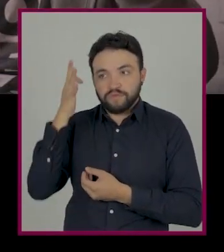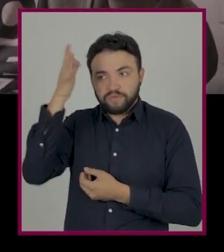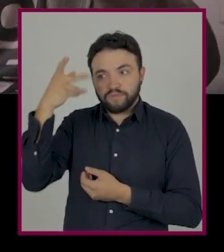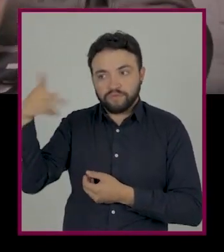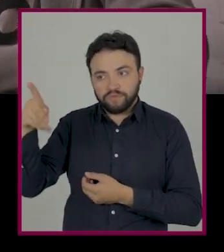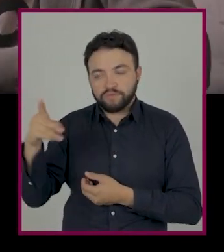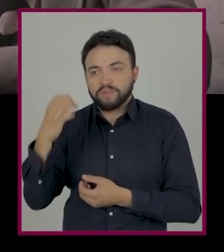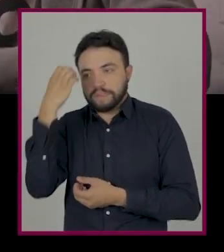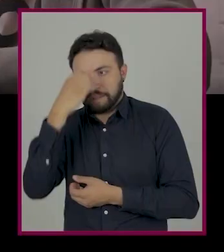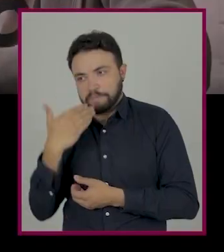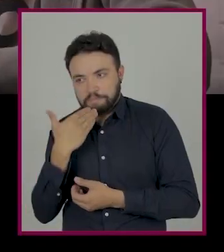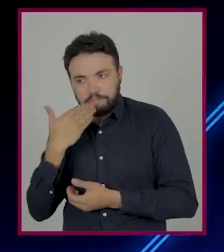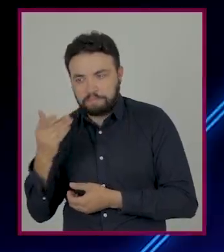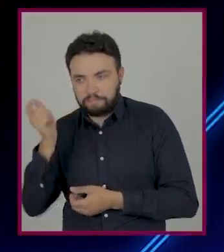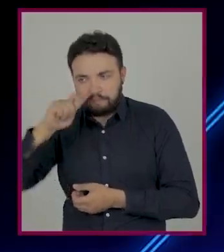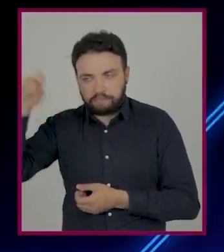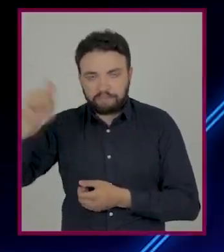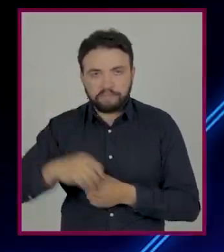Ágata. Eres la mejor.